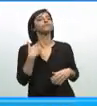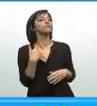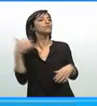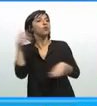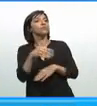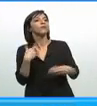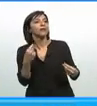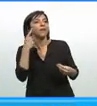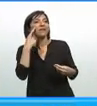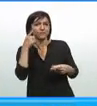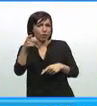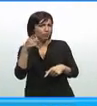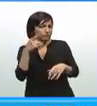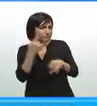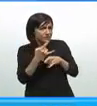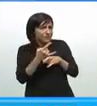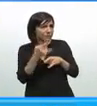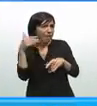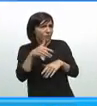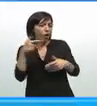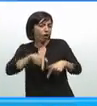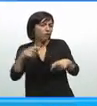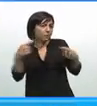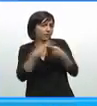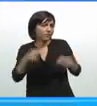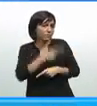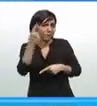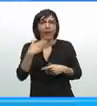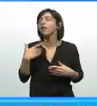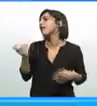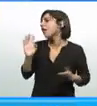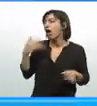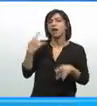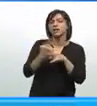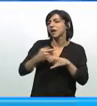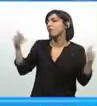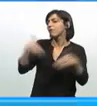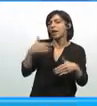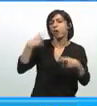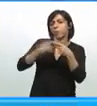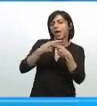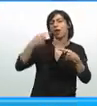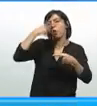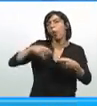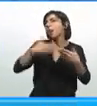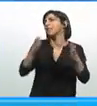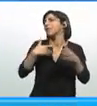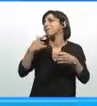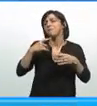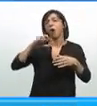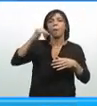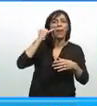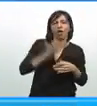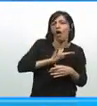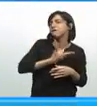Nacional? Vengo siempre a ver el inicio, el transcurso, todo, el final, los playoffs. Vengo siempre a la cancha, así que puedo. Sobre todo ahora,